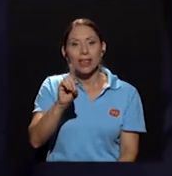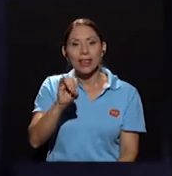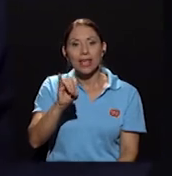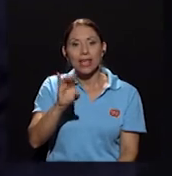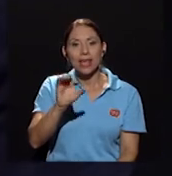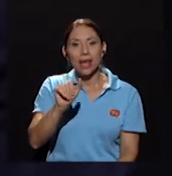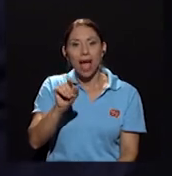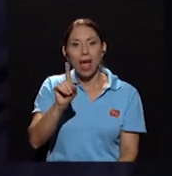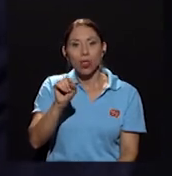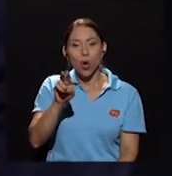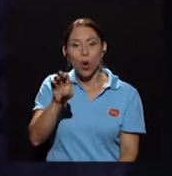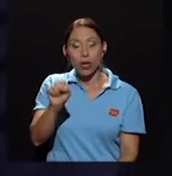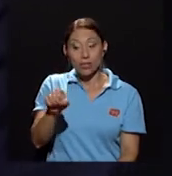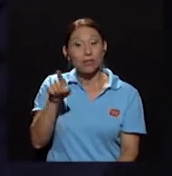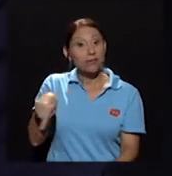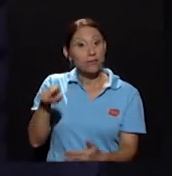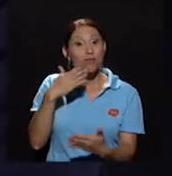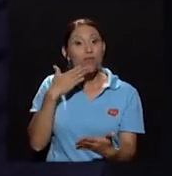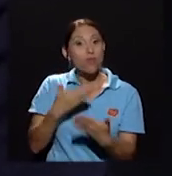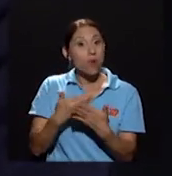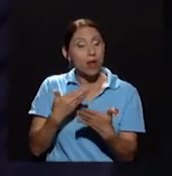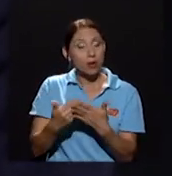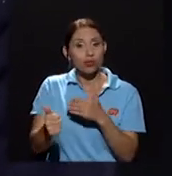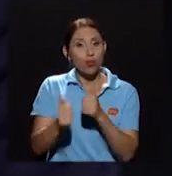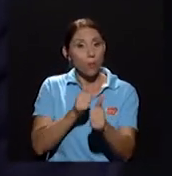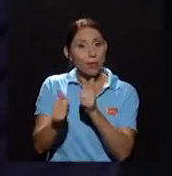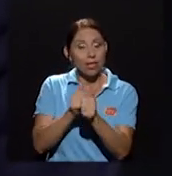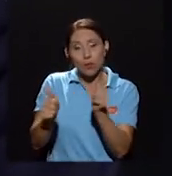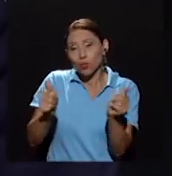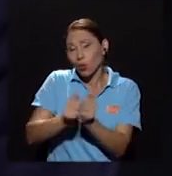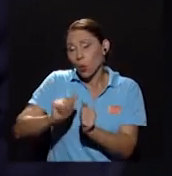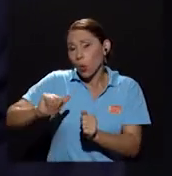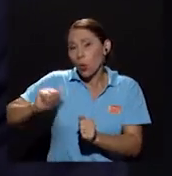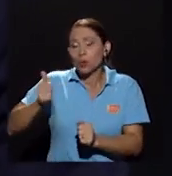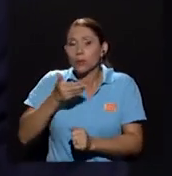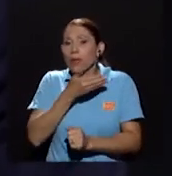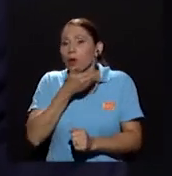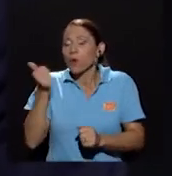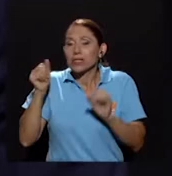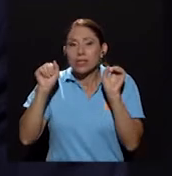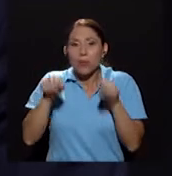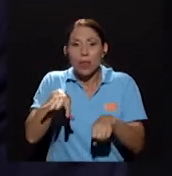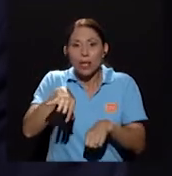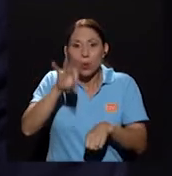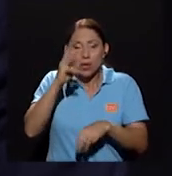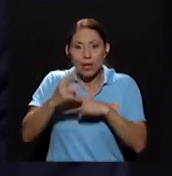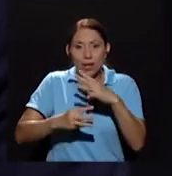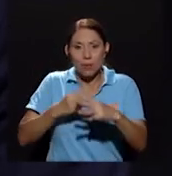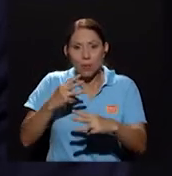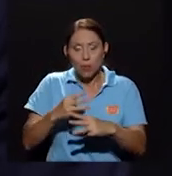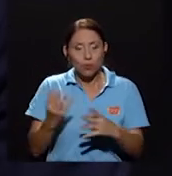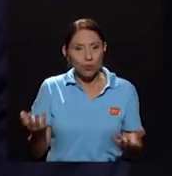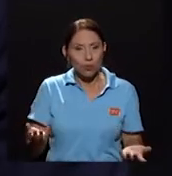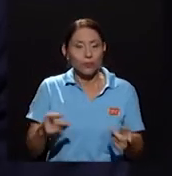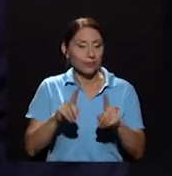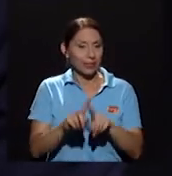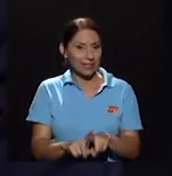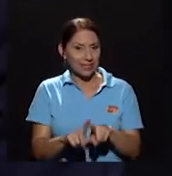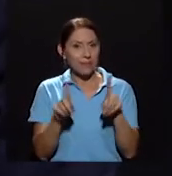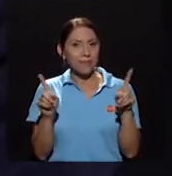ahora de hace muchísimos años ya con los mejores macro indicadores que se puedan encontrar en el mundo sin embargo